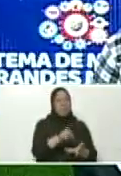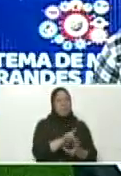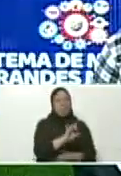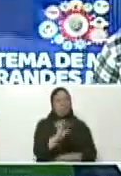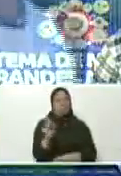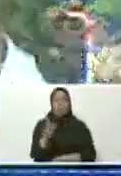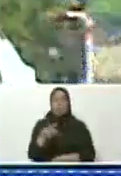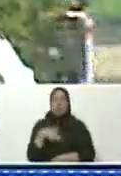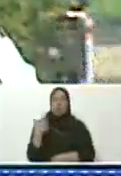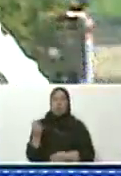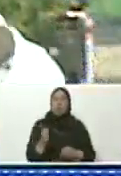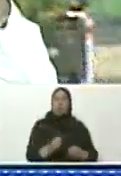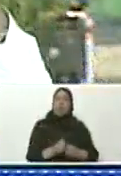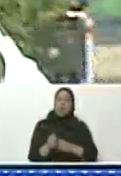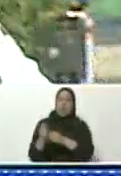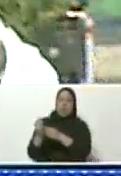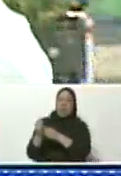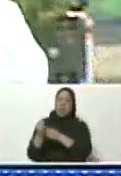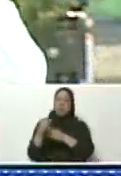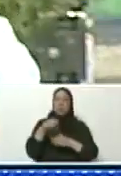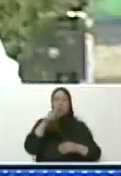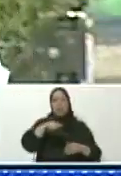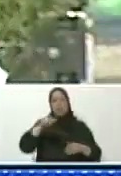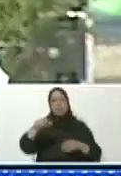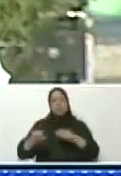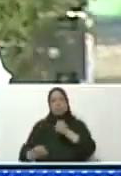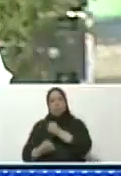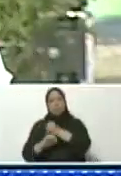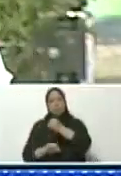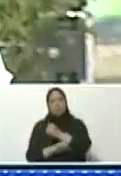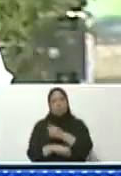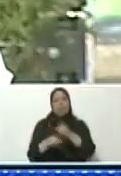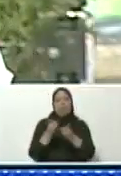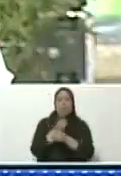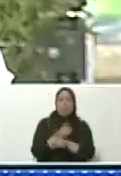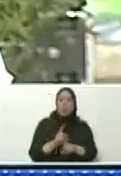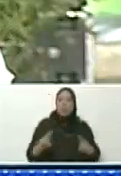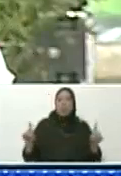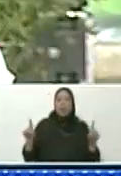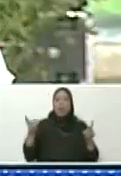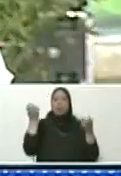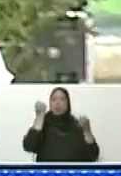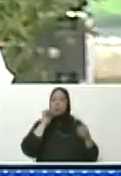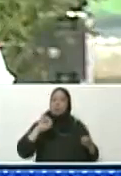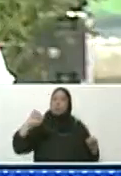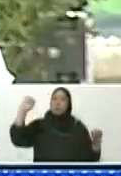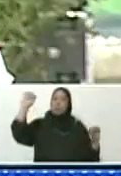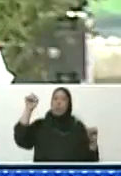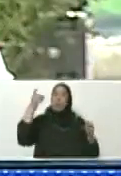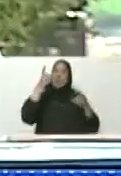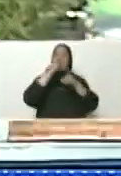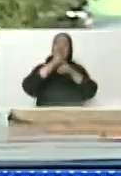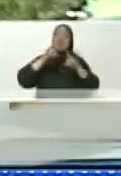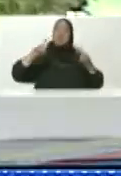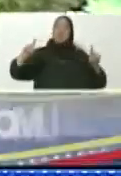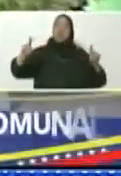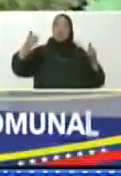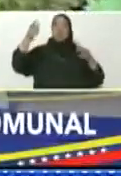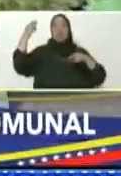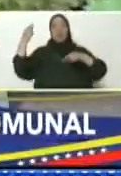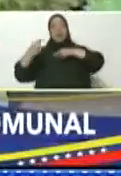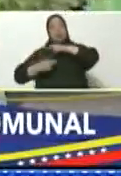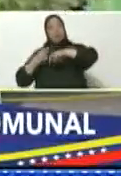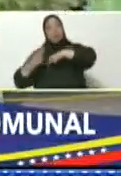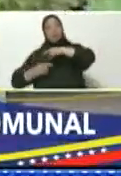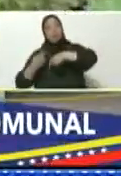colectivas, del liderazgo de base, a la democracia bolivariana, a la democracia socialista, a la democracia revolucionaria.